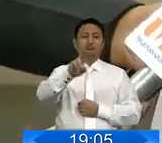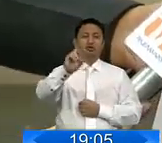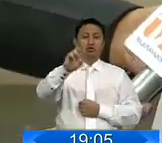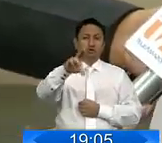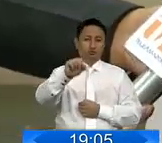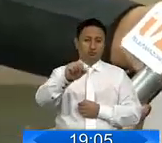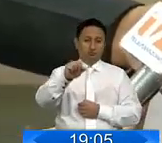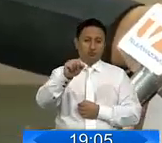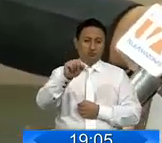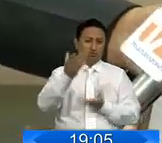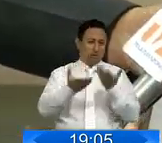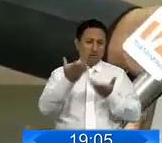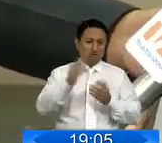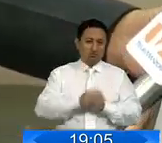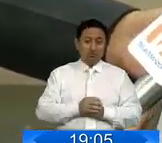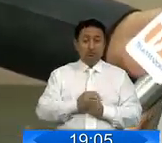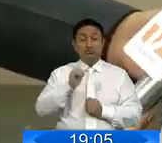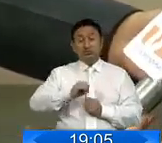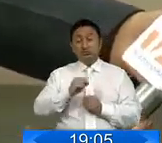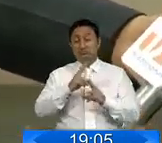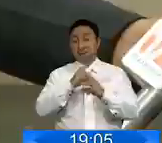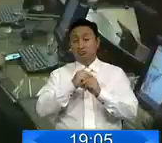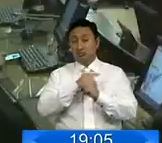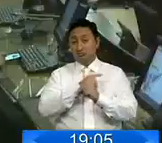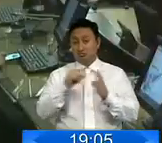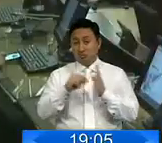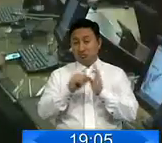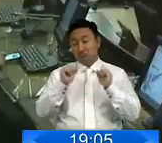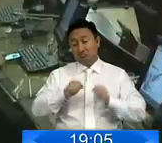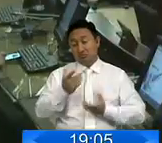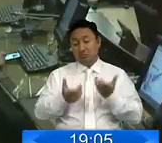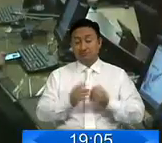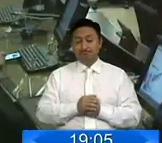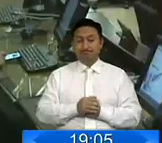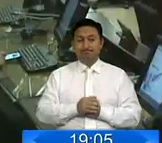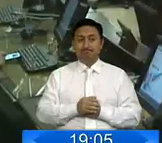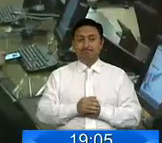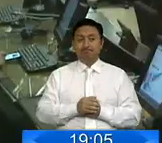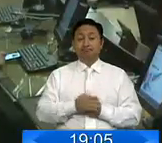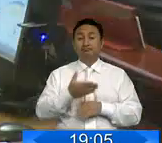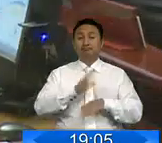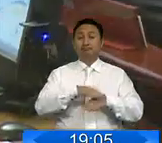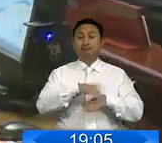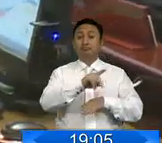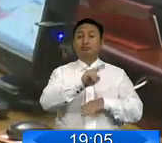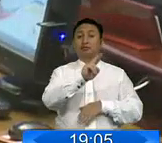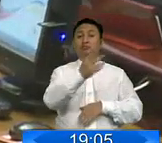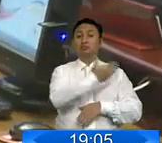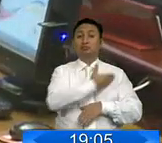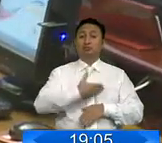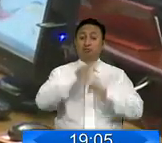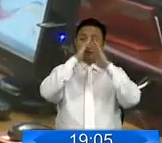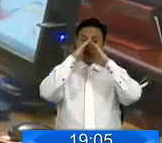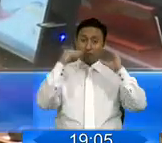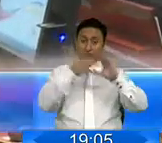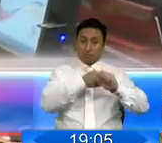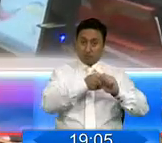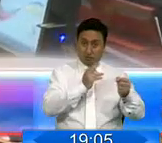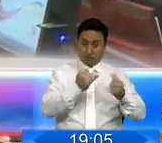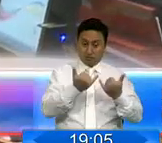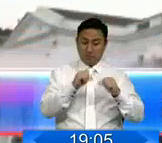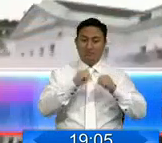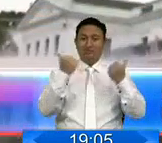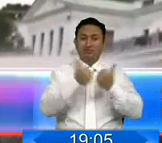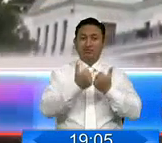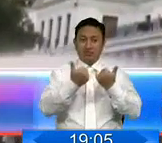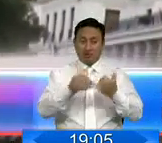escuchado también en redes ese nombre, es una posibilidad. Con este nuevo escenario y tras la renuncia de la vicepresidenta, la Asamblea deberá prepararse